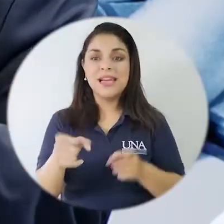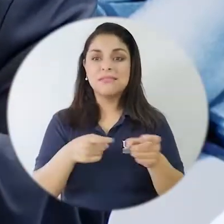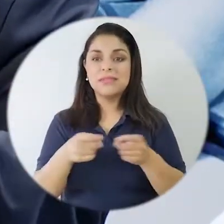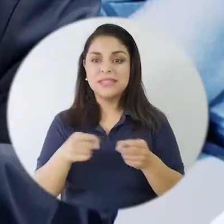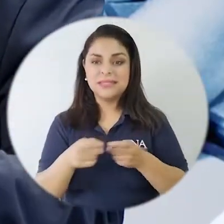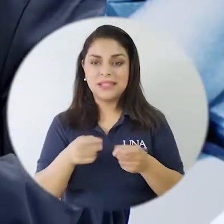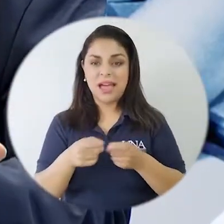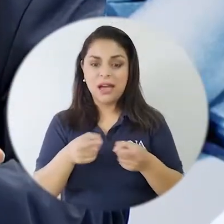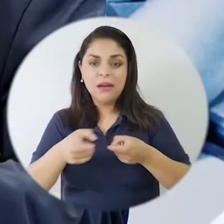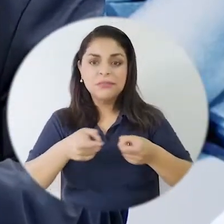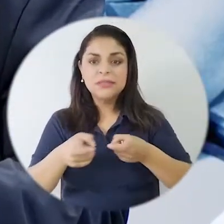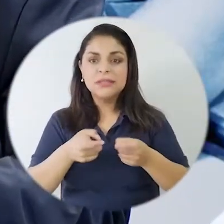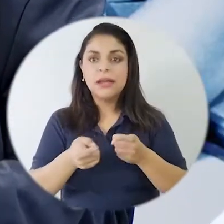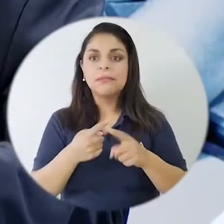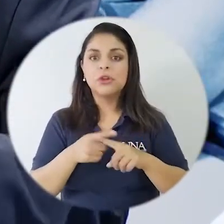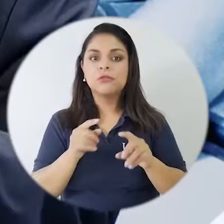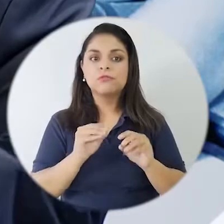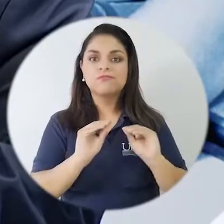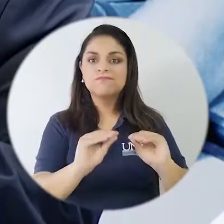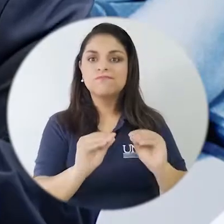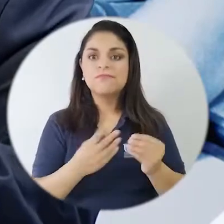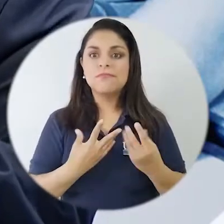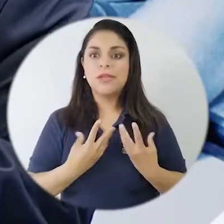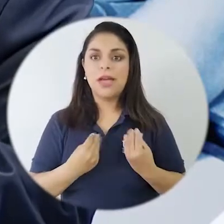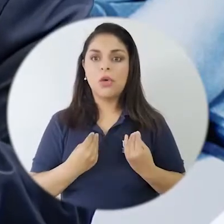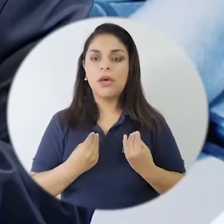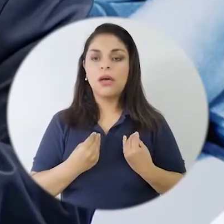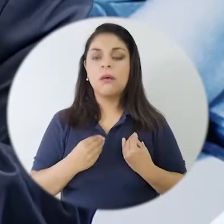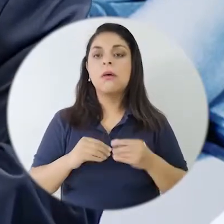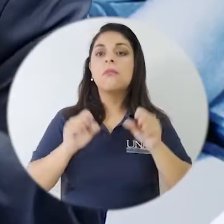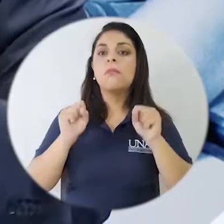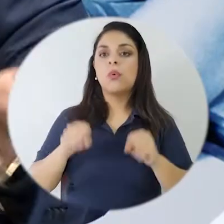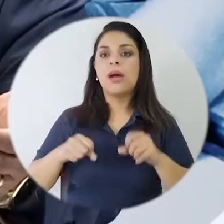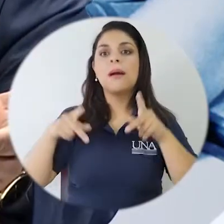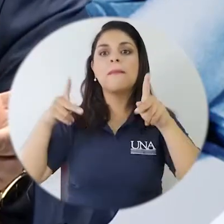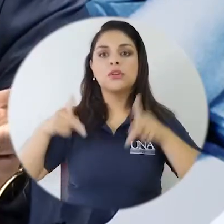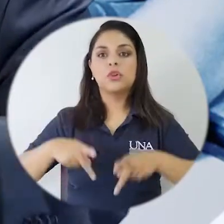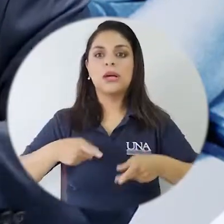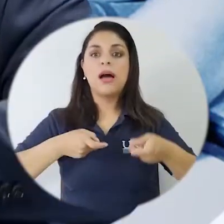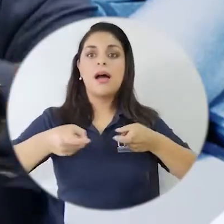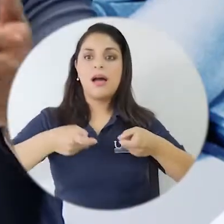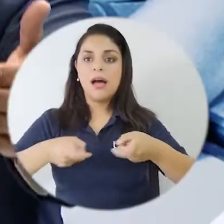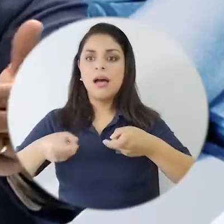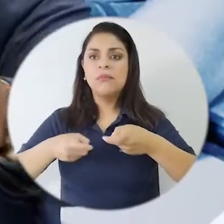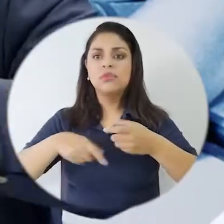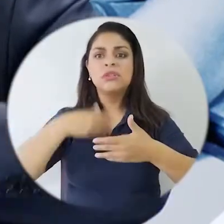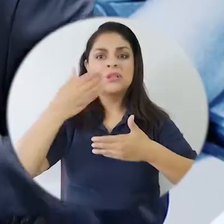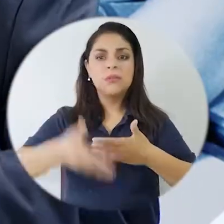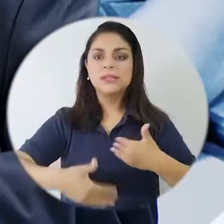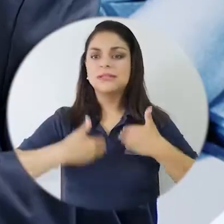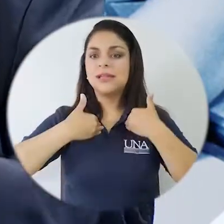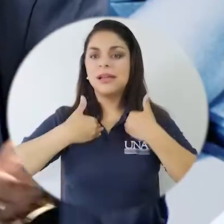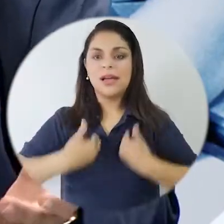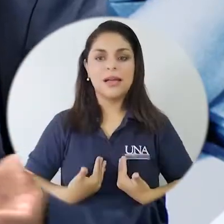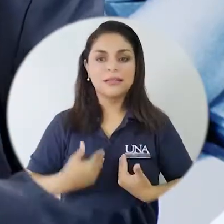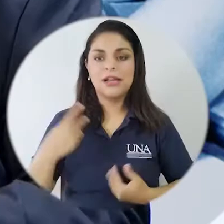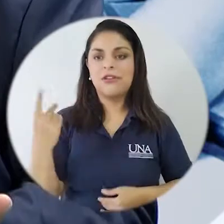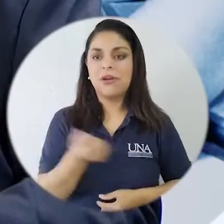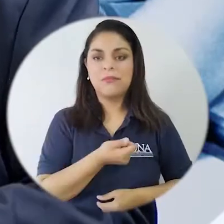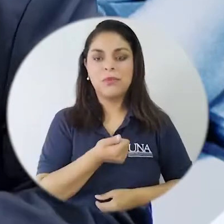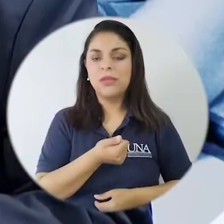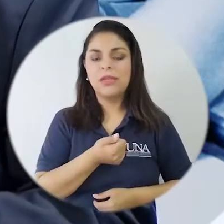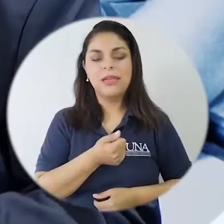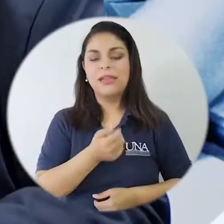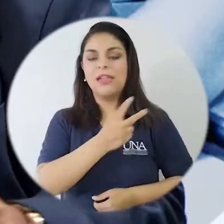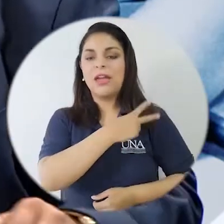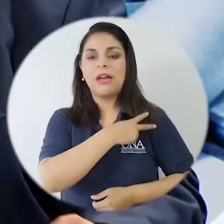se administra a partir del miedo, puede que tenga personas que están al instante, pero que se van a fundir en el corto plazo, y pues ninguna